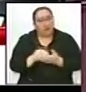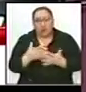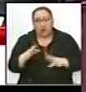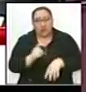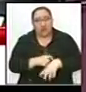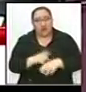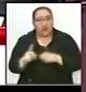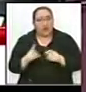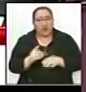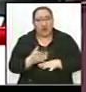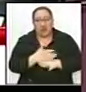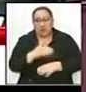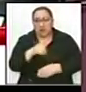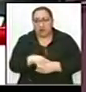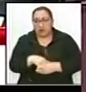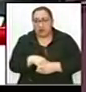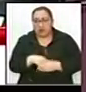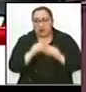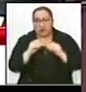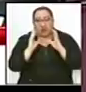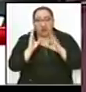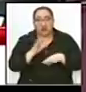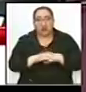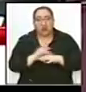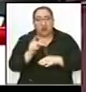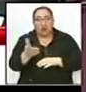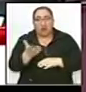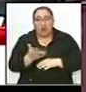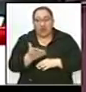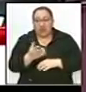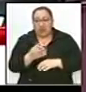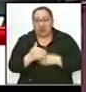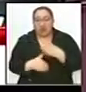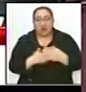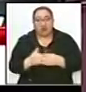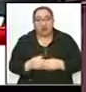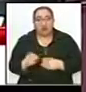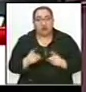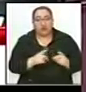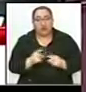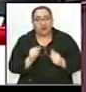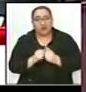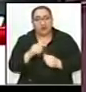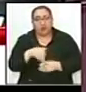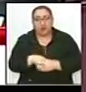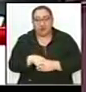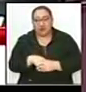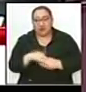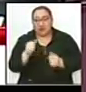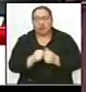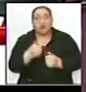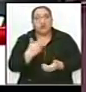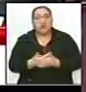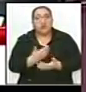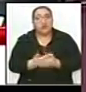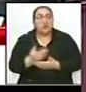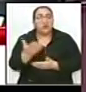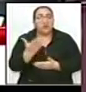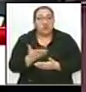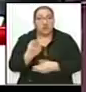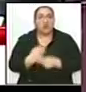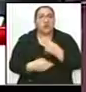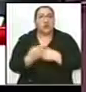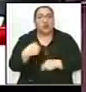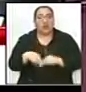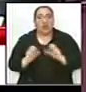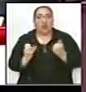del debate y ante la votación a efecto de llamar la atención sobre un requisito de procedibilidad del debate o de la votación basada en hechos o solicitar el regreso de un